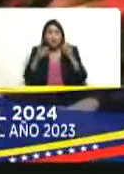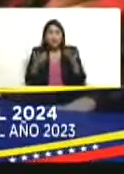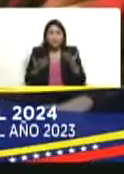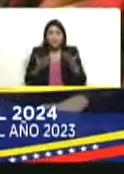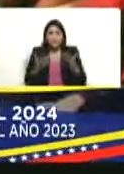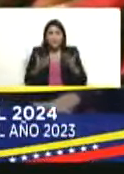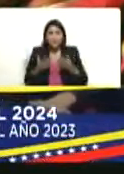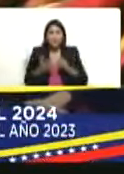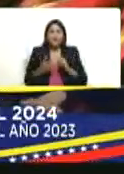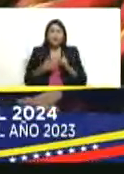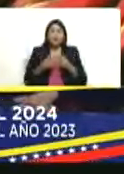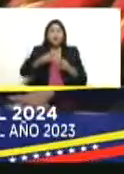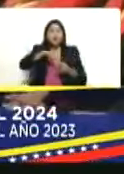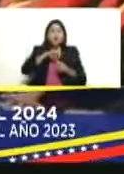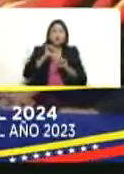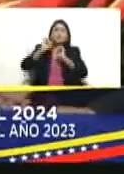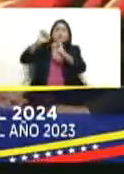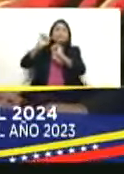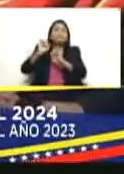Y los enfrentamos.